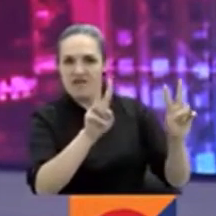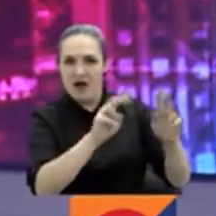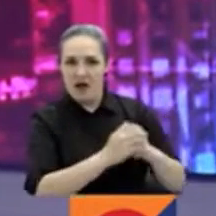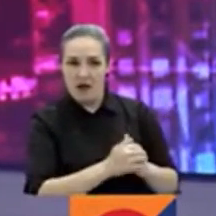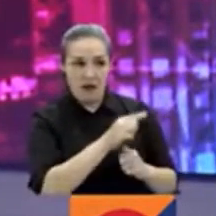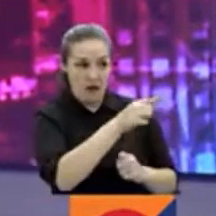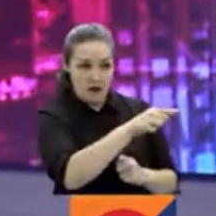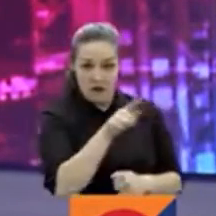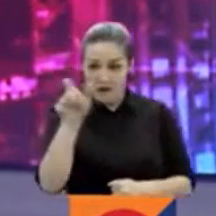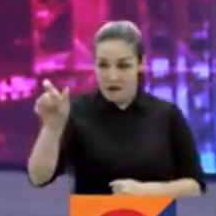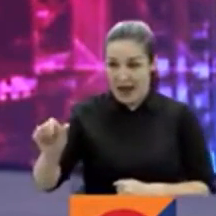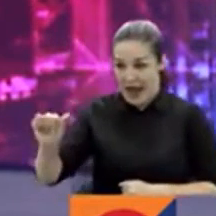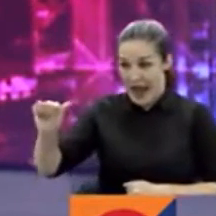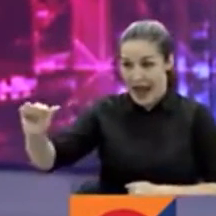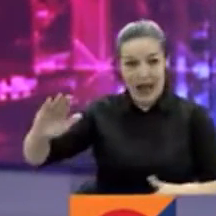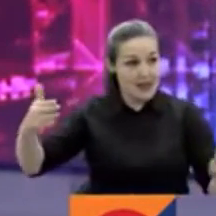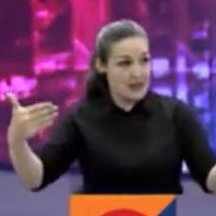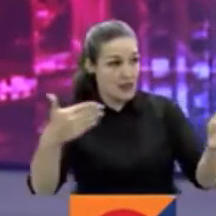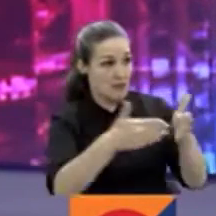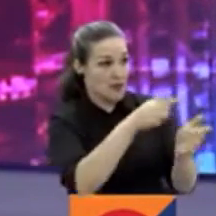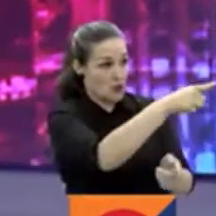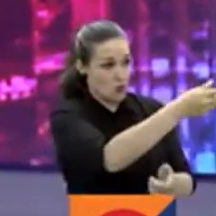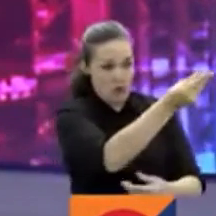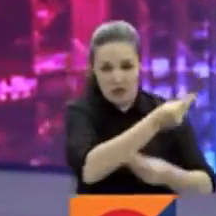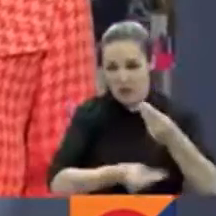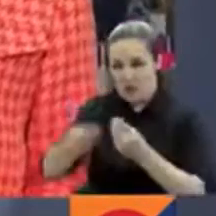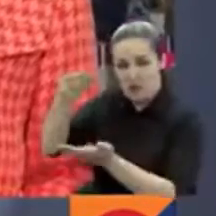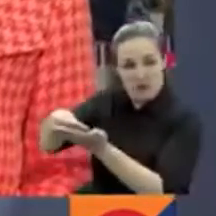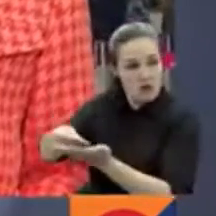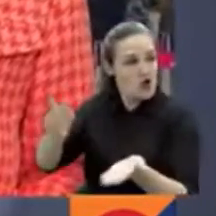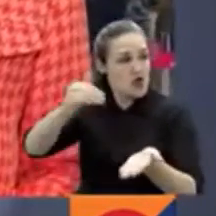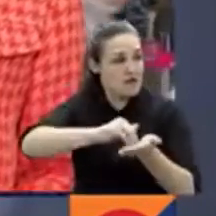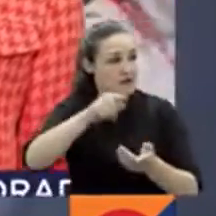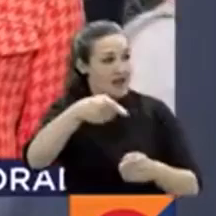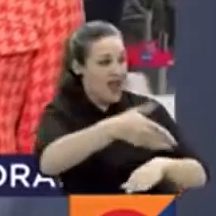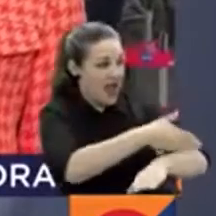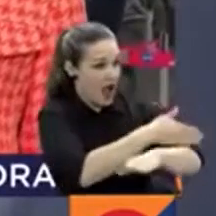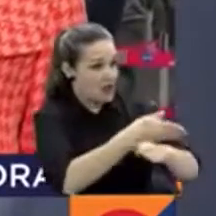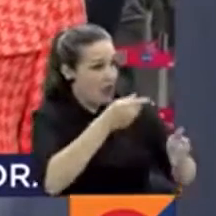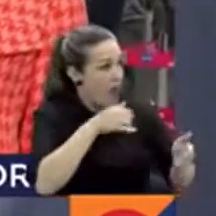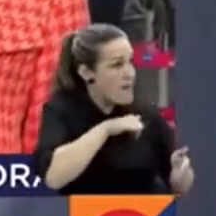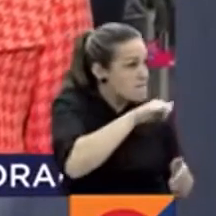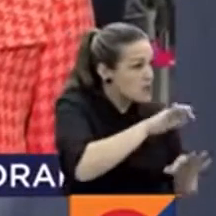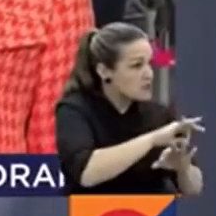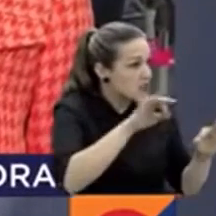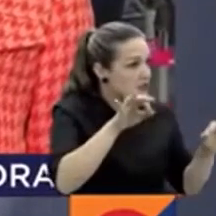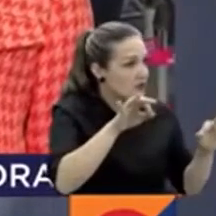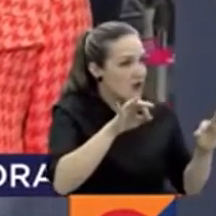por la decisión de la aerolínea de suspender operaciones. Yajaira Perea, buenas noches. ¿Cómo